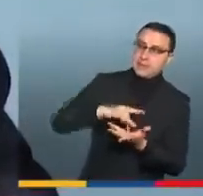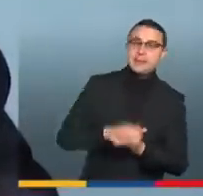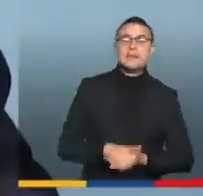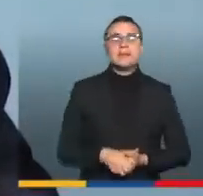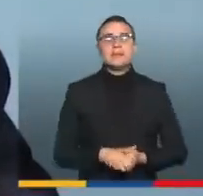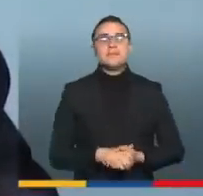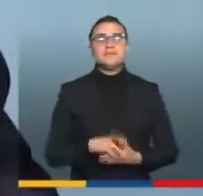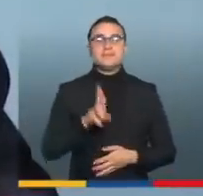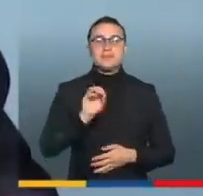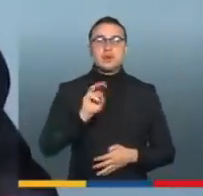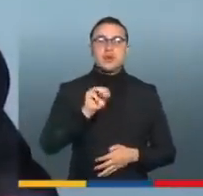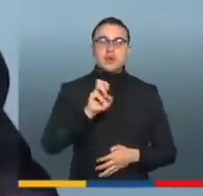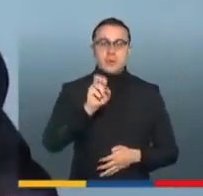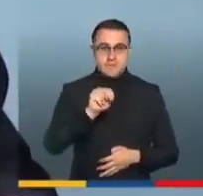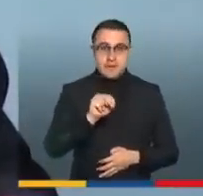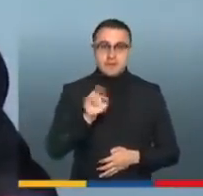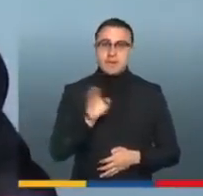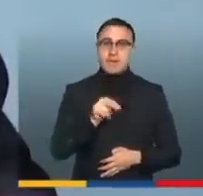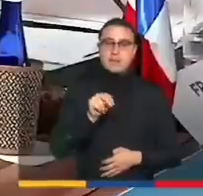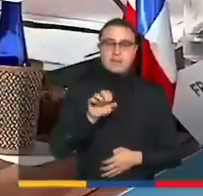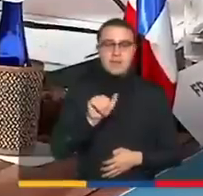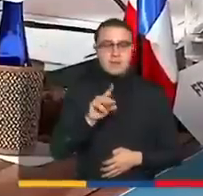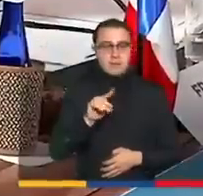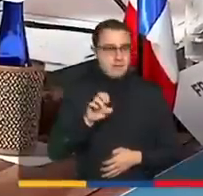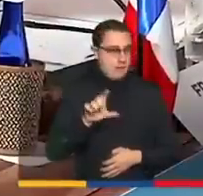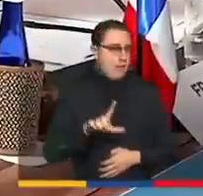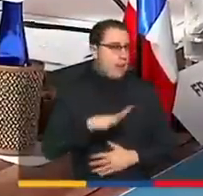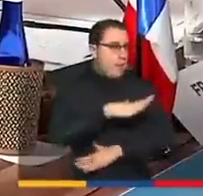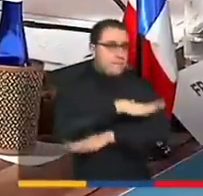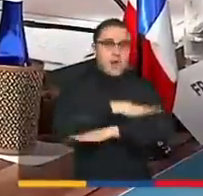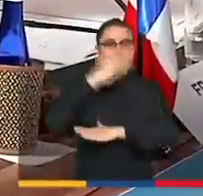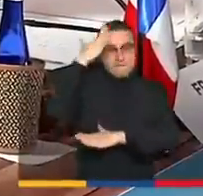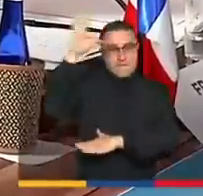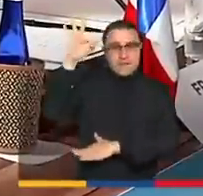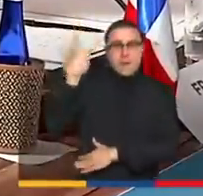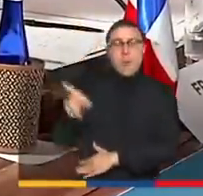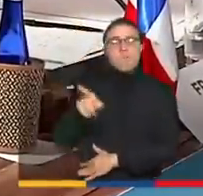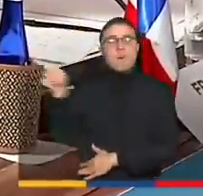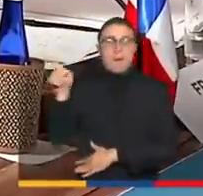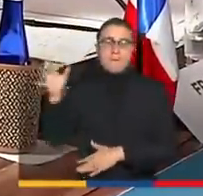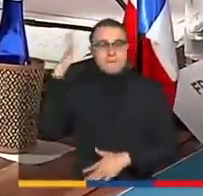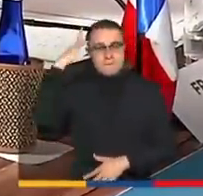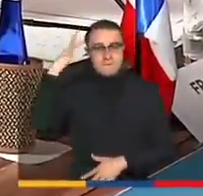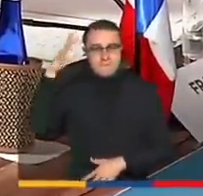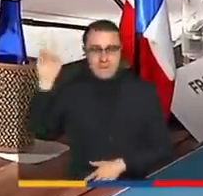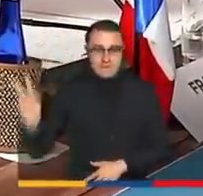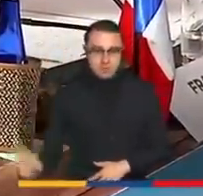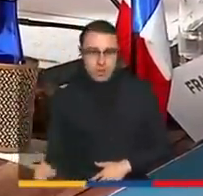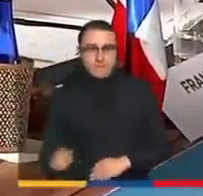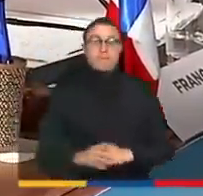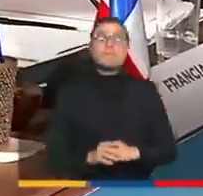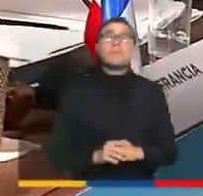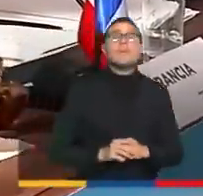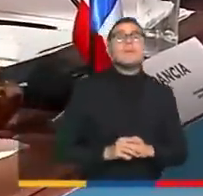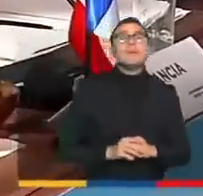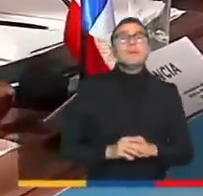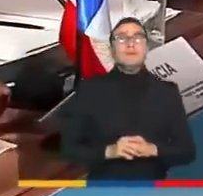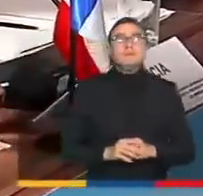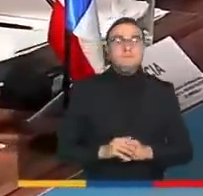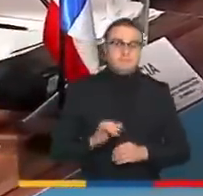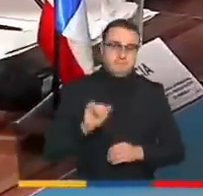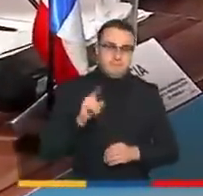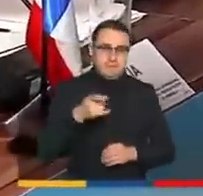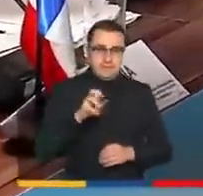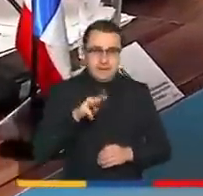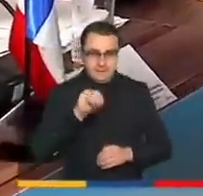Romain Nadal, embajador de Francia en Venezuela. Lindy Wey Maseko, es la embajadora